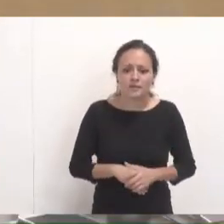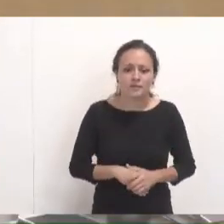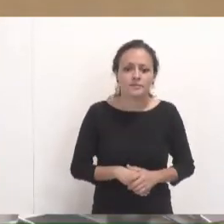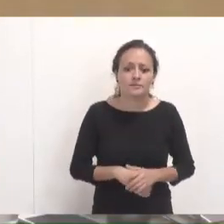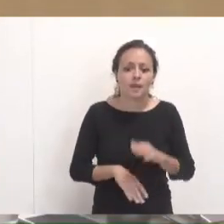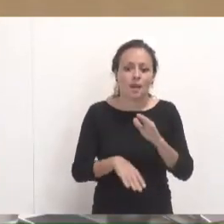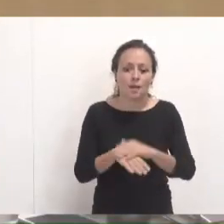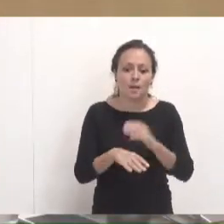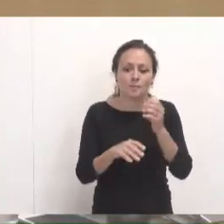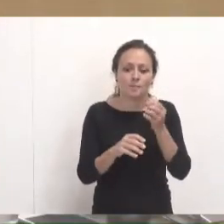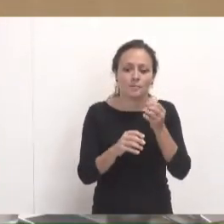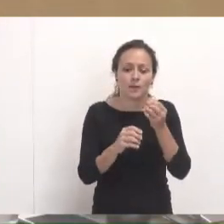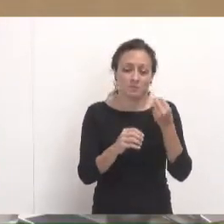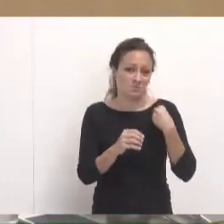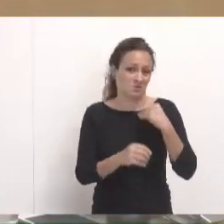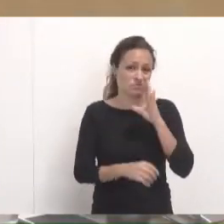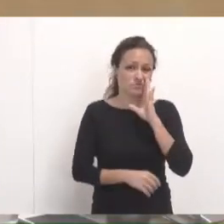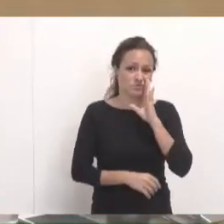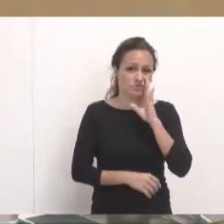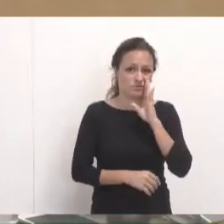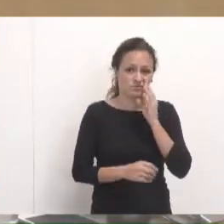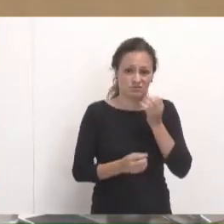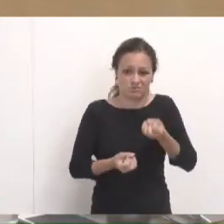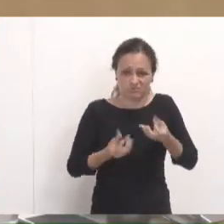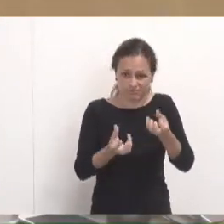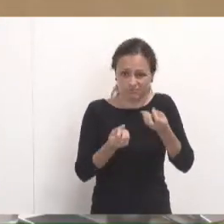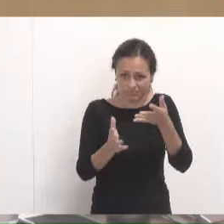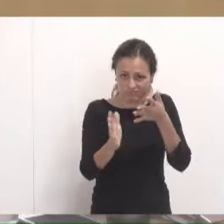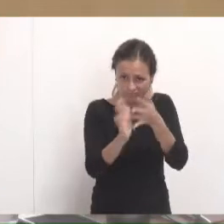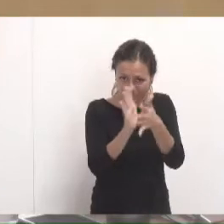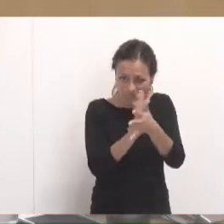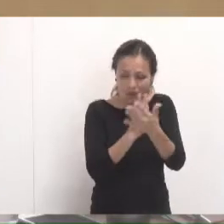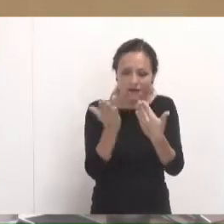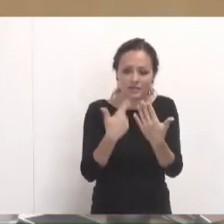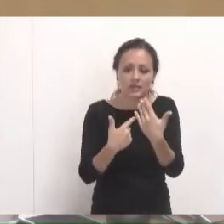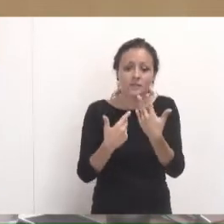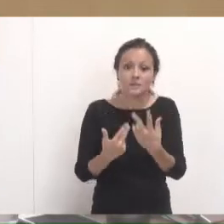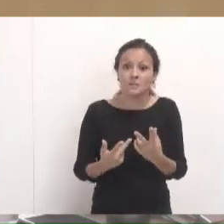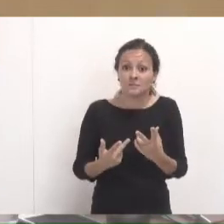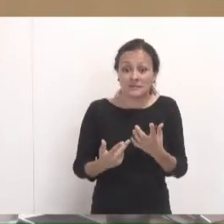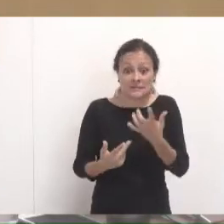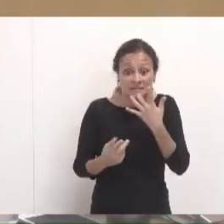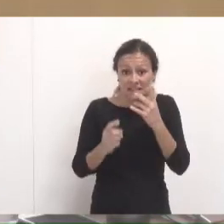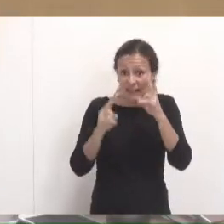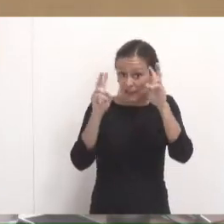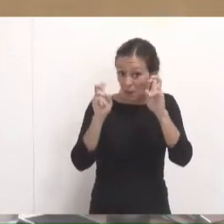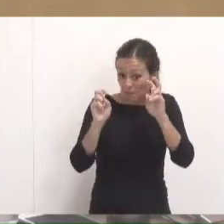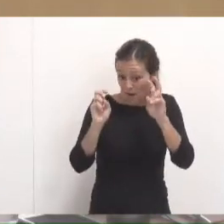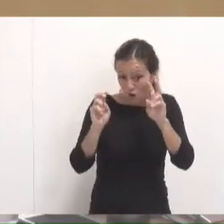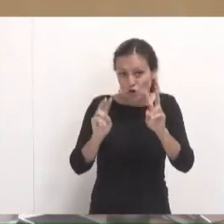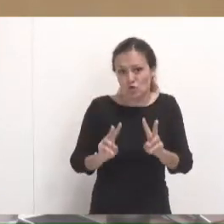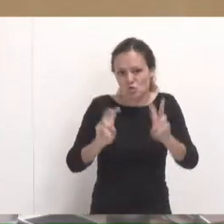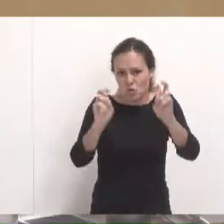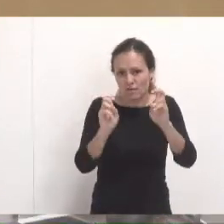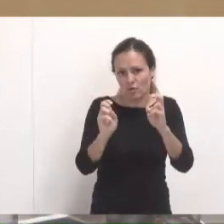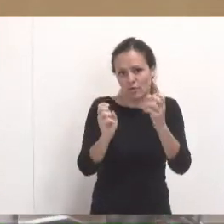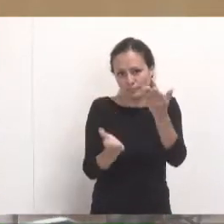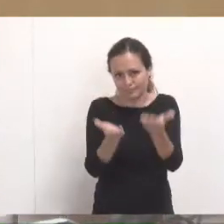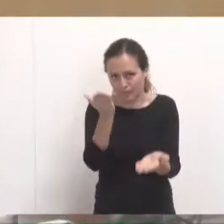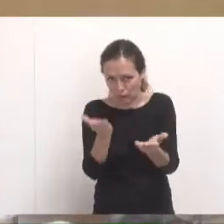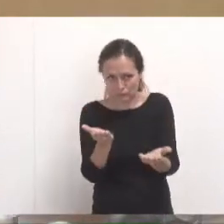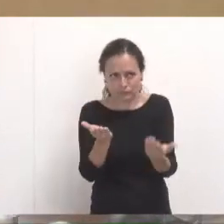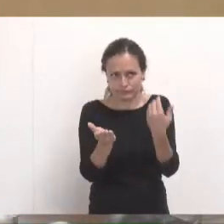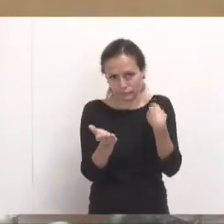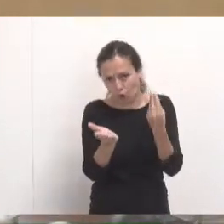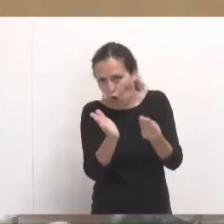con la exposición de antes, terminar, si no se producen elementos nuevos de valoración, con datos de lo que ya se